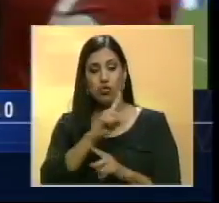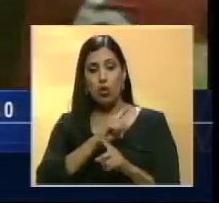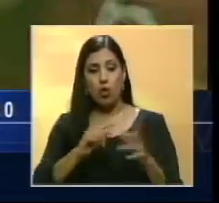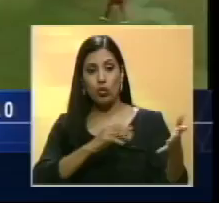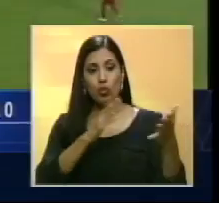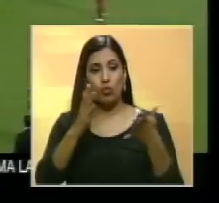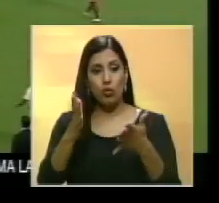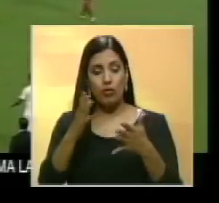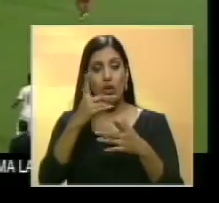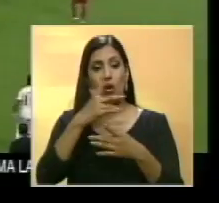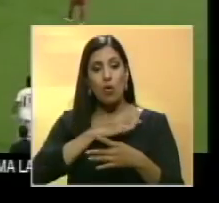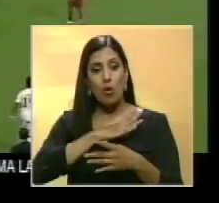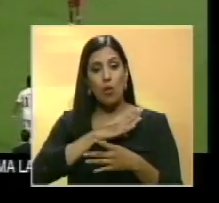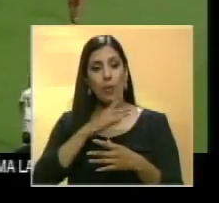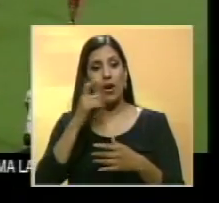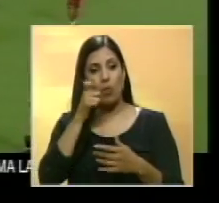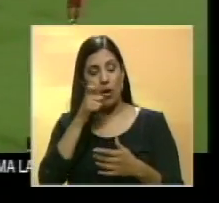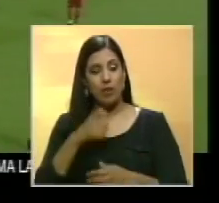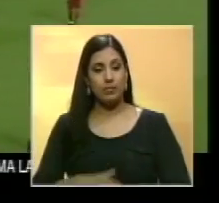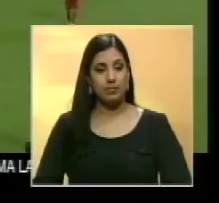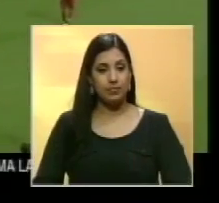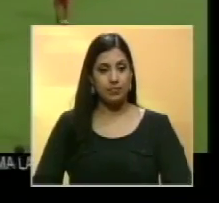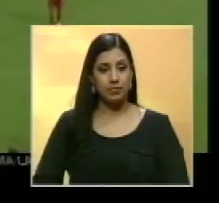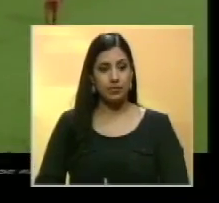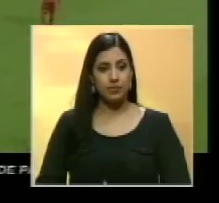triunfo a los dirigidos por Guardiola.